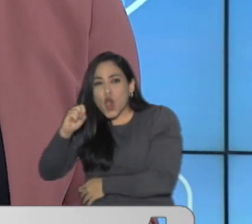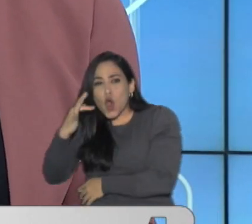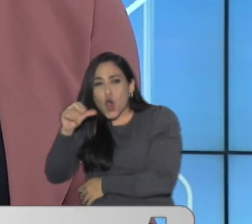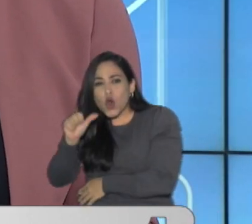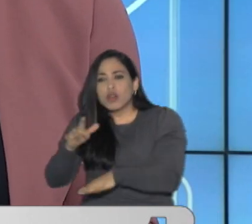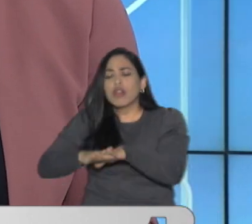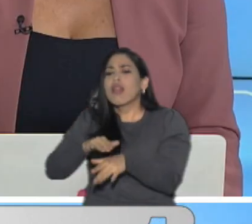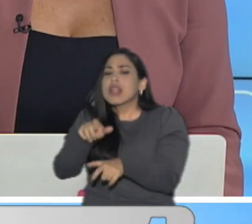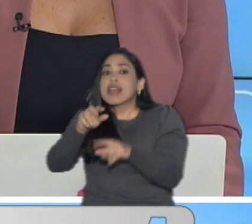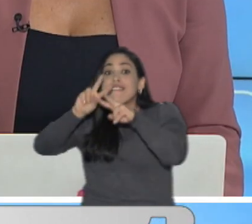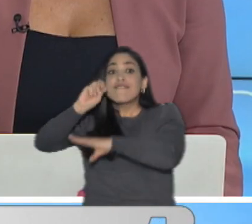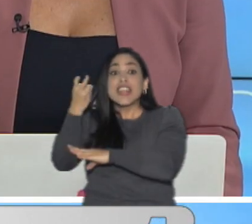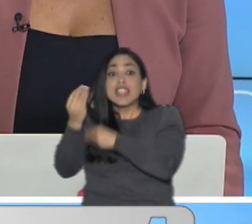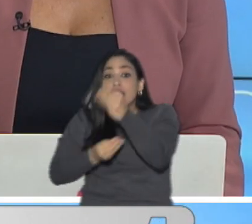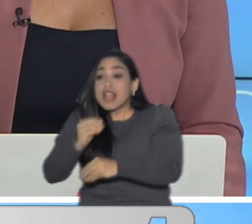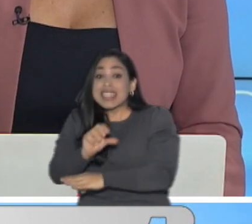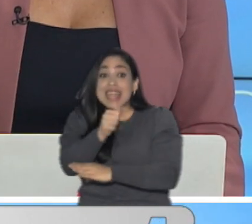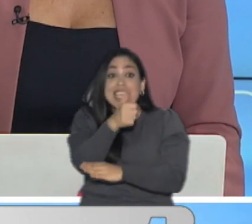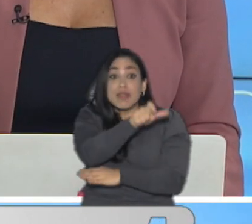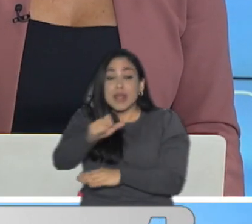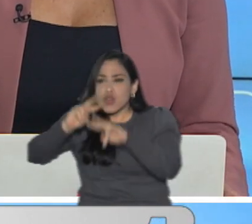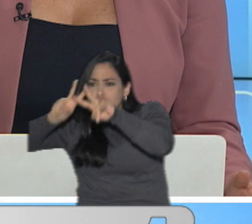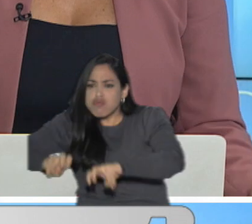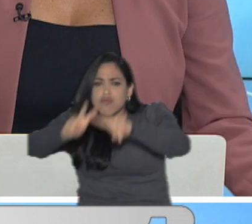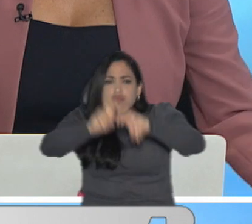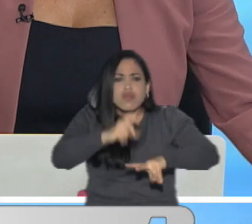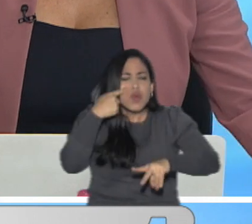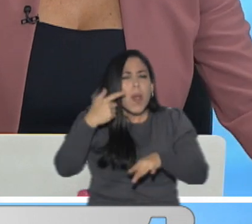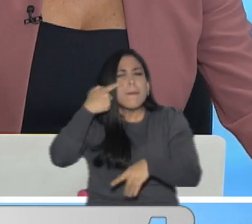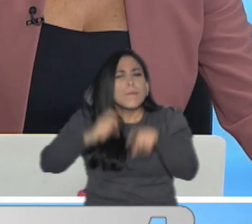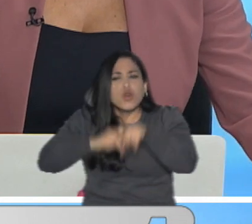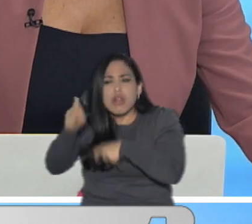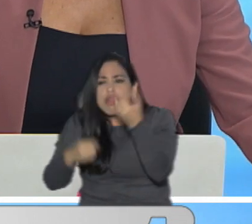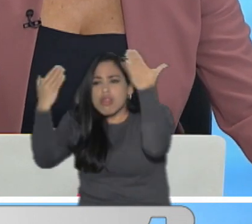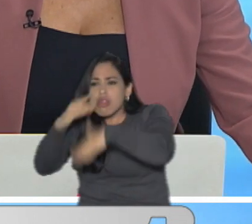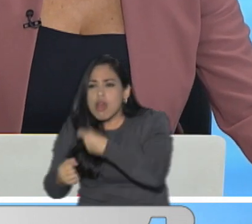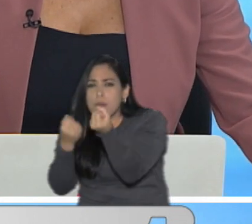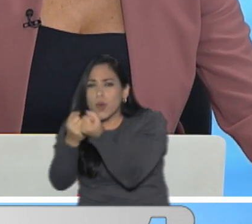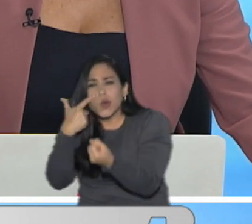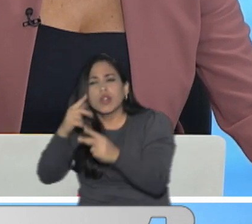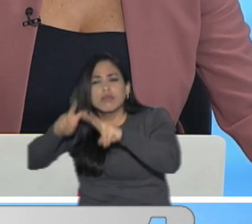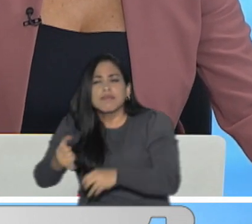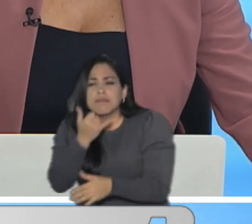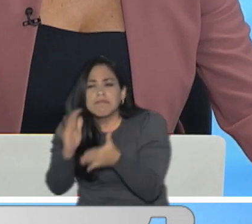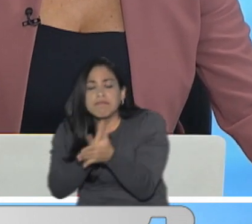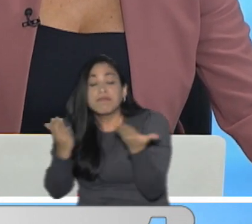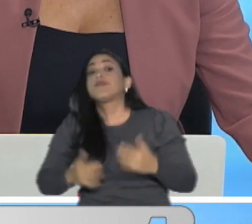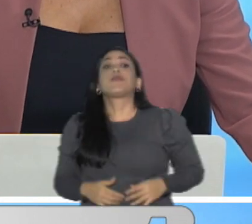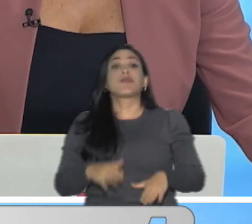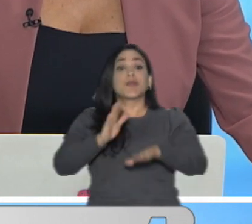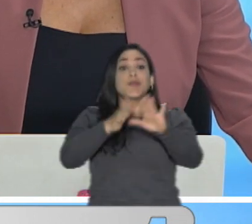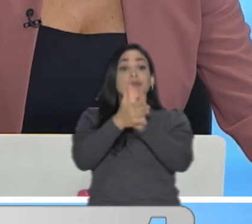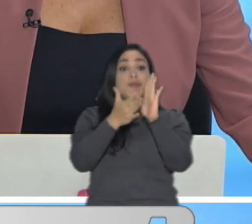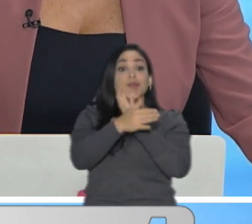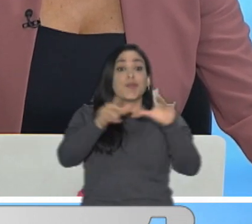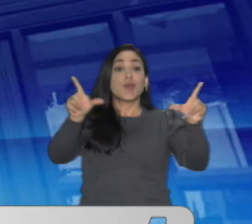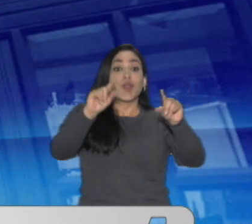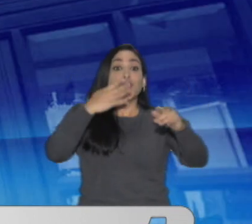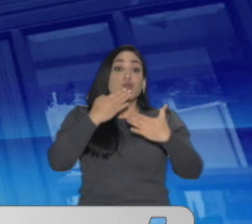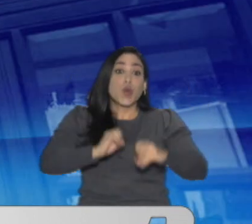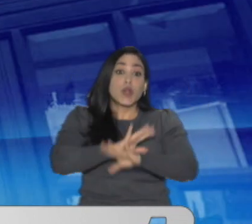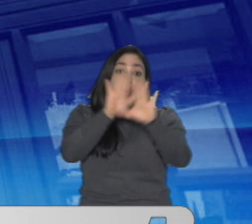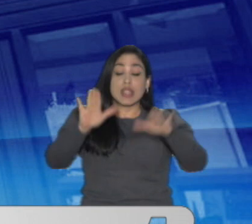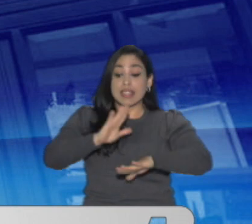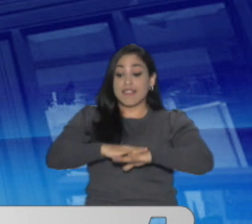a 10 funcionarios del IMPEC. Karen Borges, ¿cómo va la investigación? Beatriz y televidentes, buenos días.